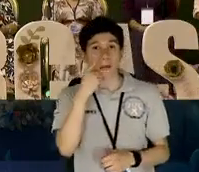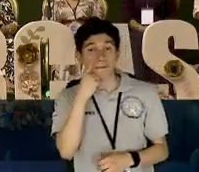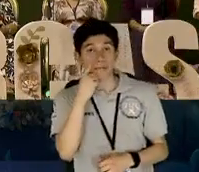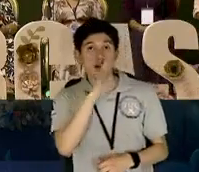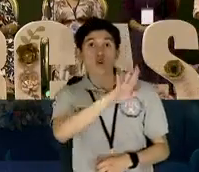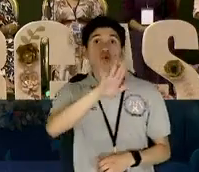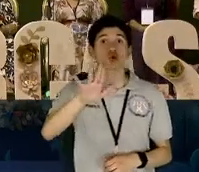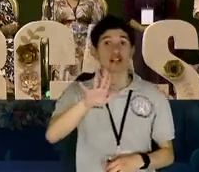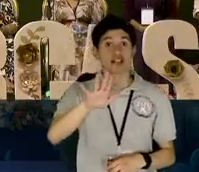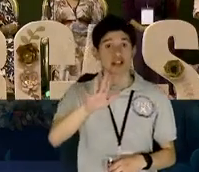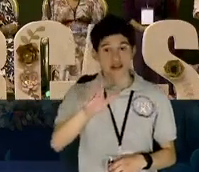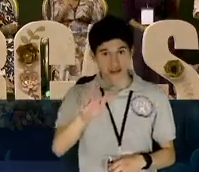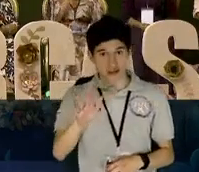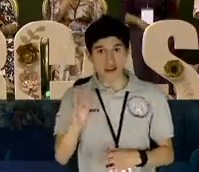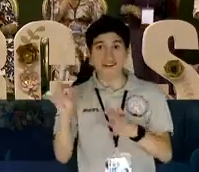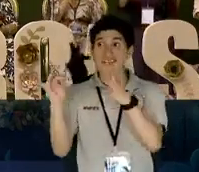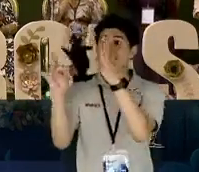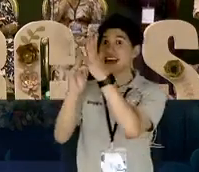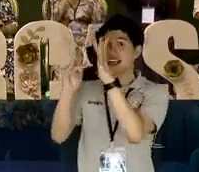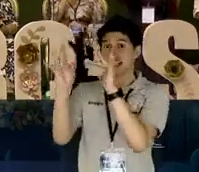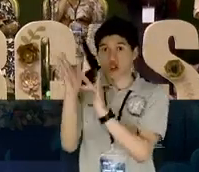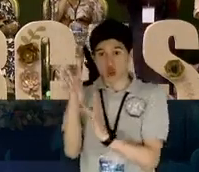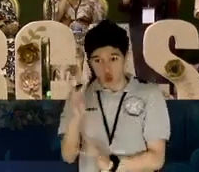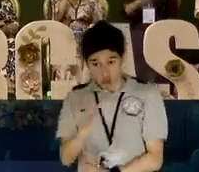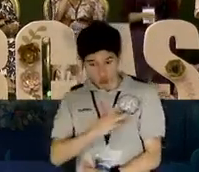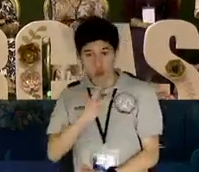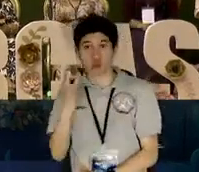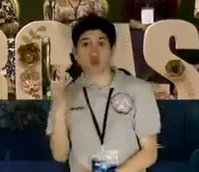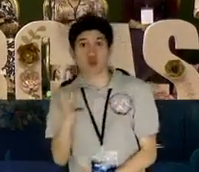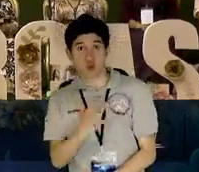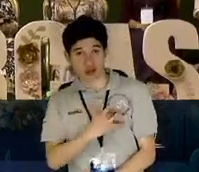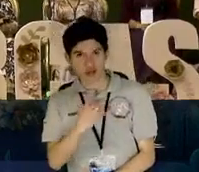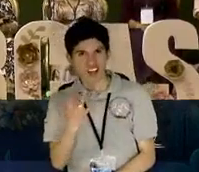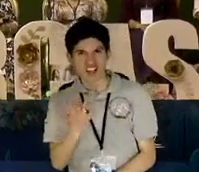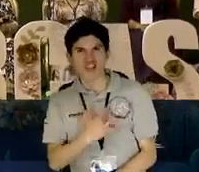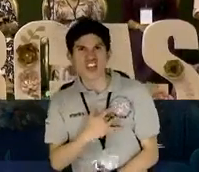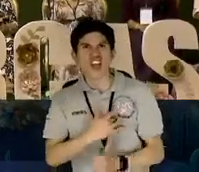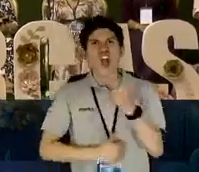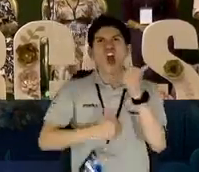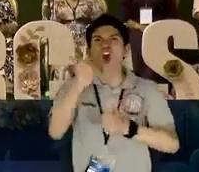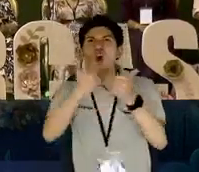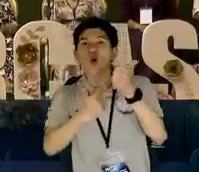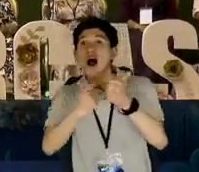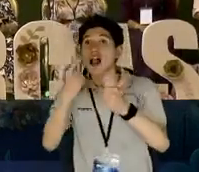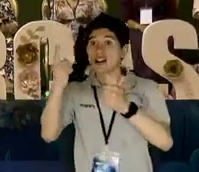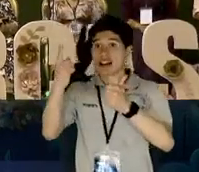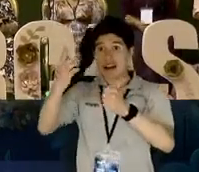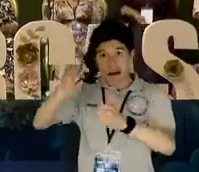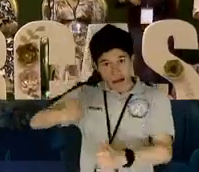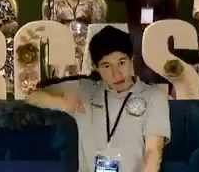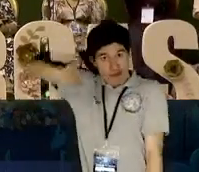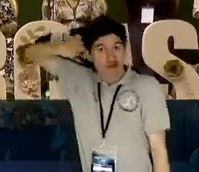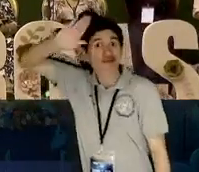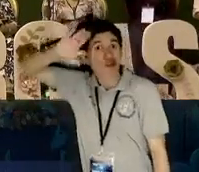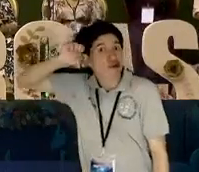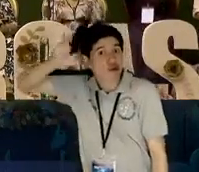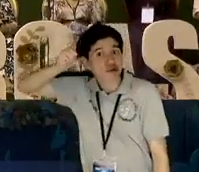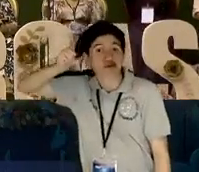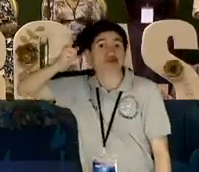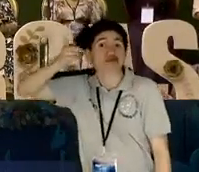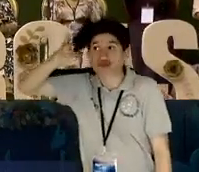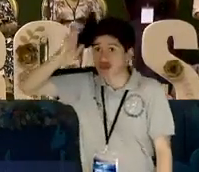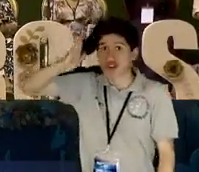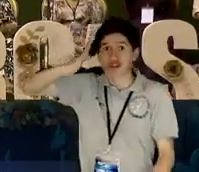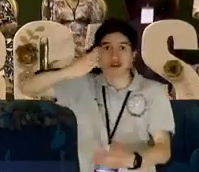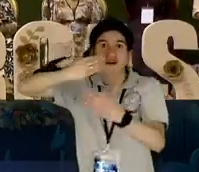vosotros este sentir que hubo también en Cristo Jesús, el cual, siendo en forma de Dios, no estimó